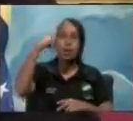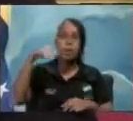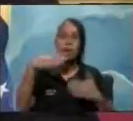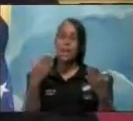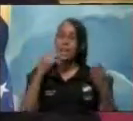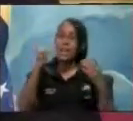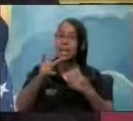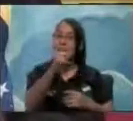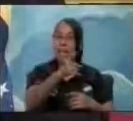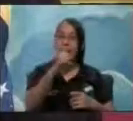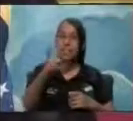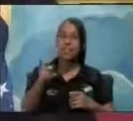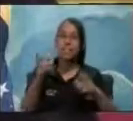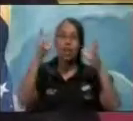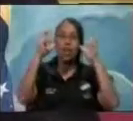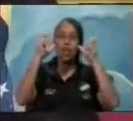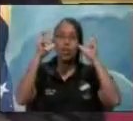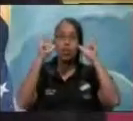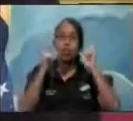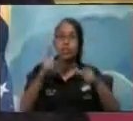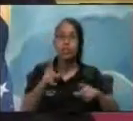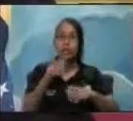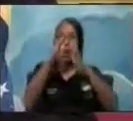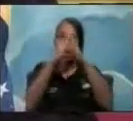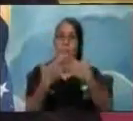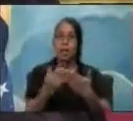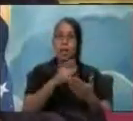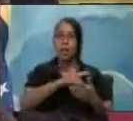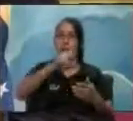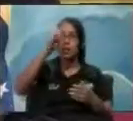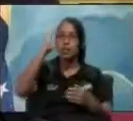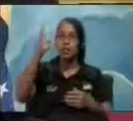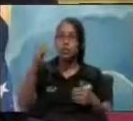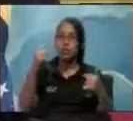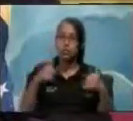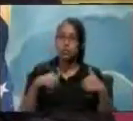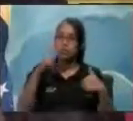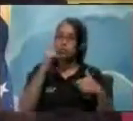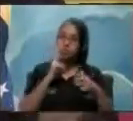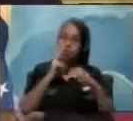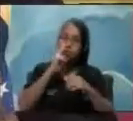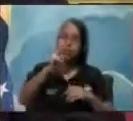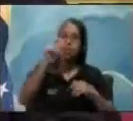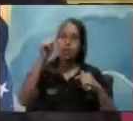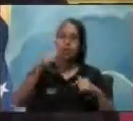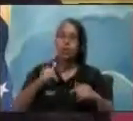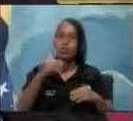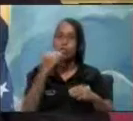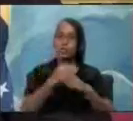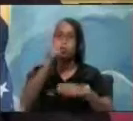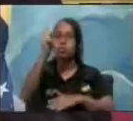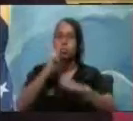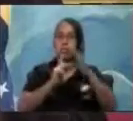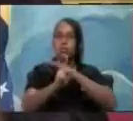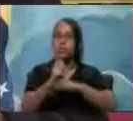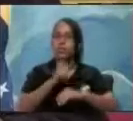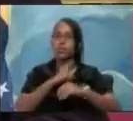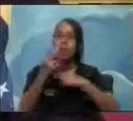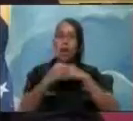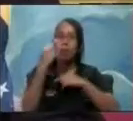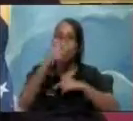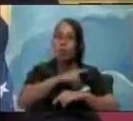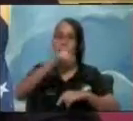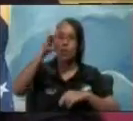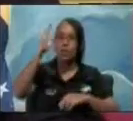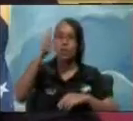la gente escuchase la palabra de Dios. Yo veo estos matutinos como un profeta, la boca de Dios.